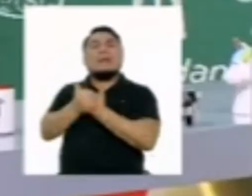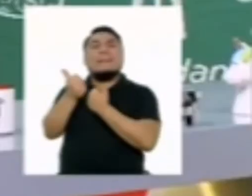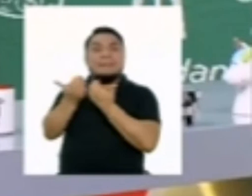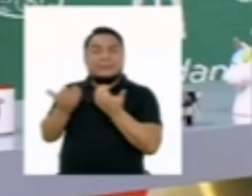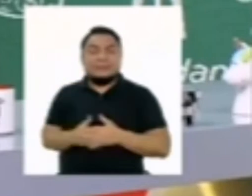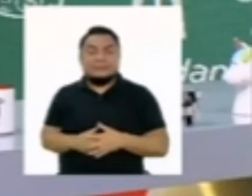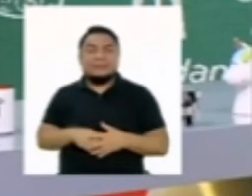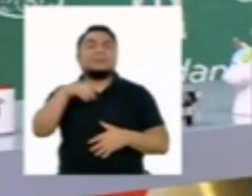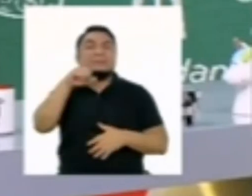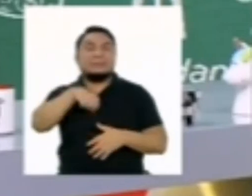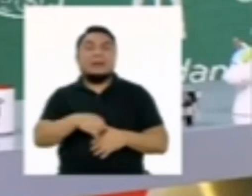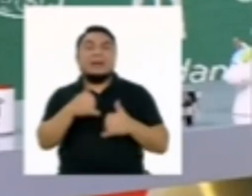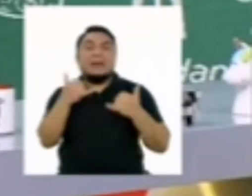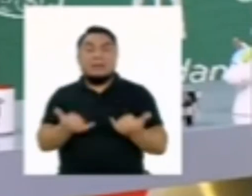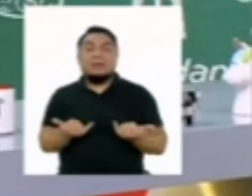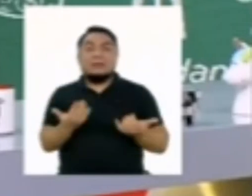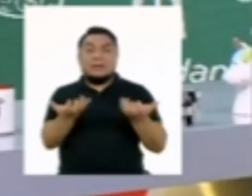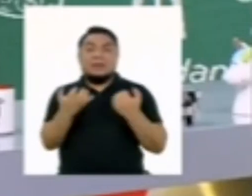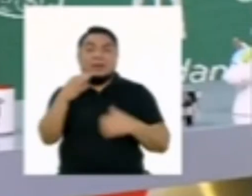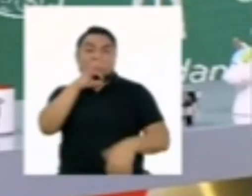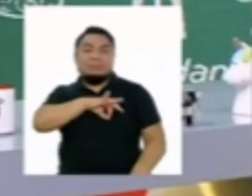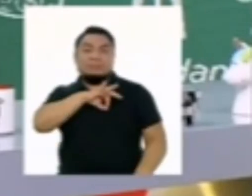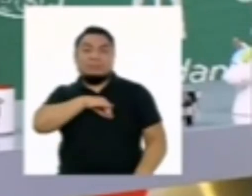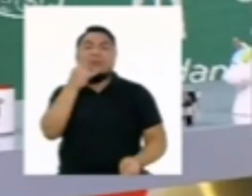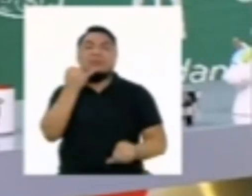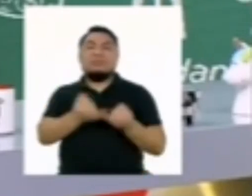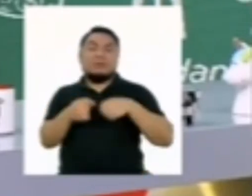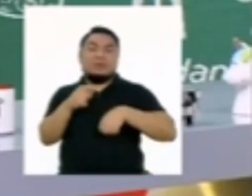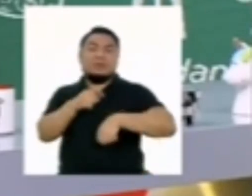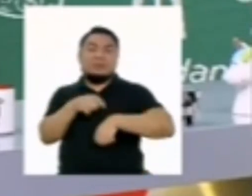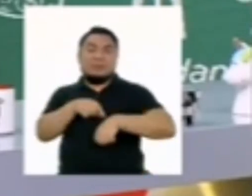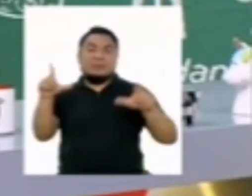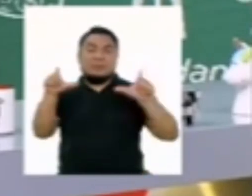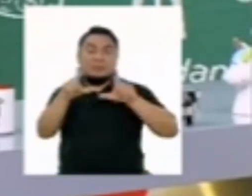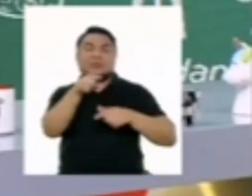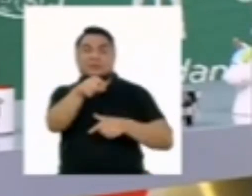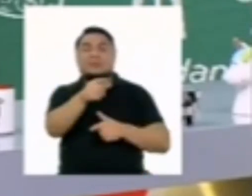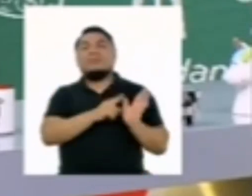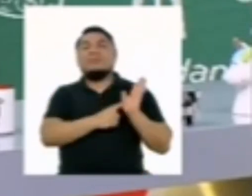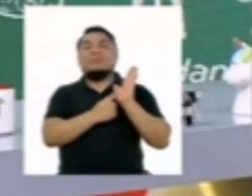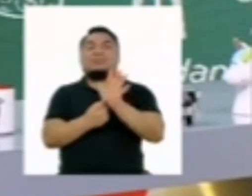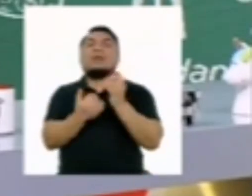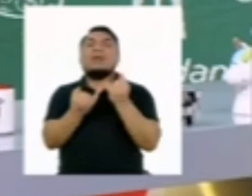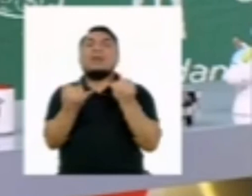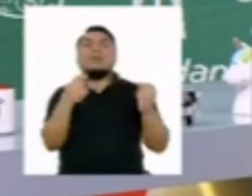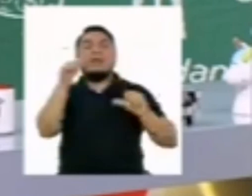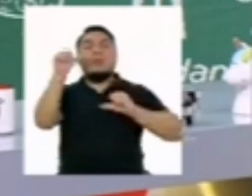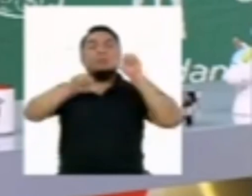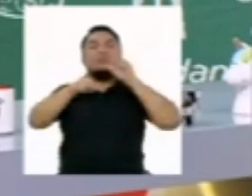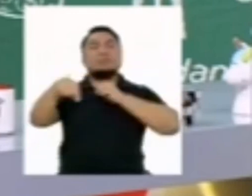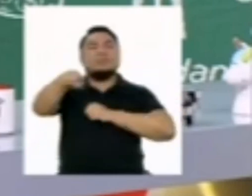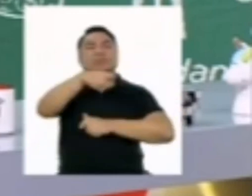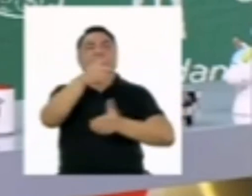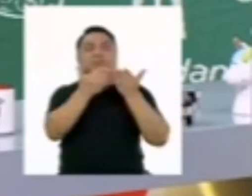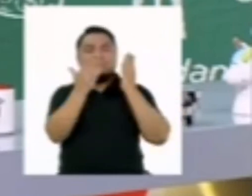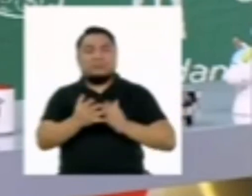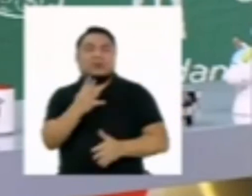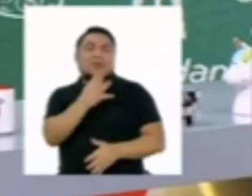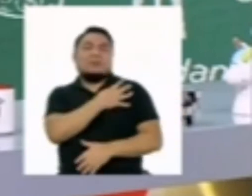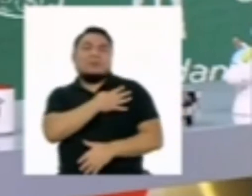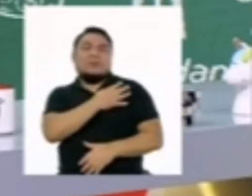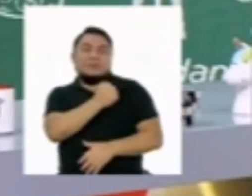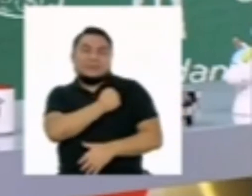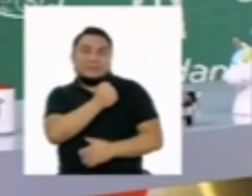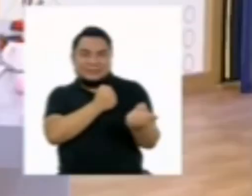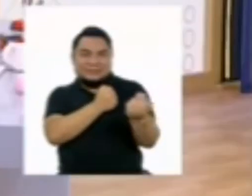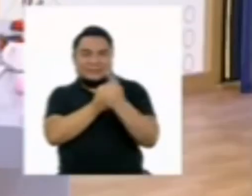riesgo. Sí, y ahora quisiera aprovechar los últimos minutos del programa para presentarle algunas dudas de las y los estudiantes de